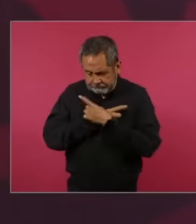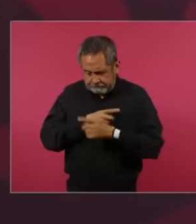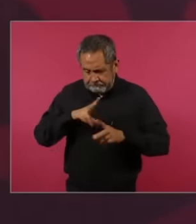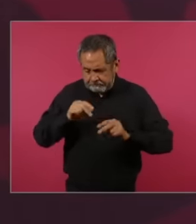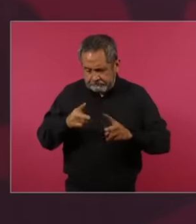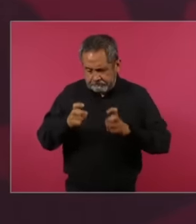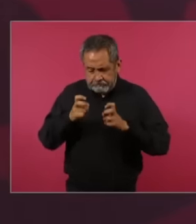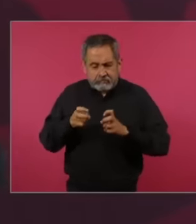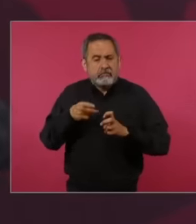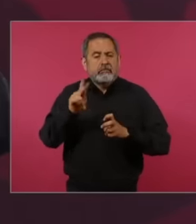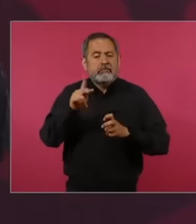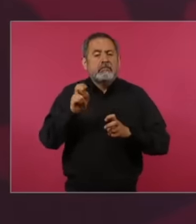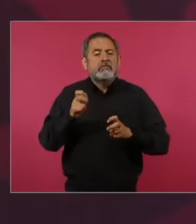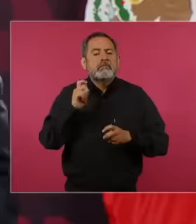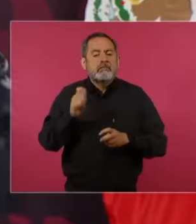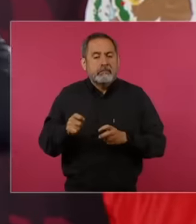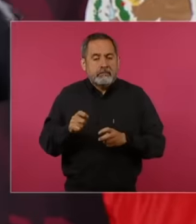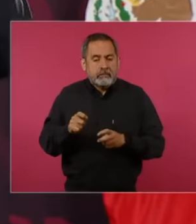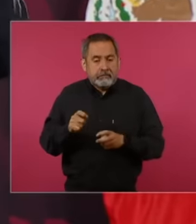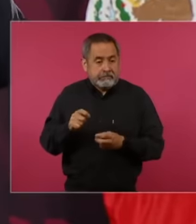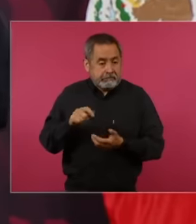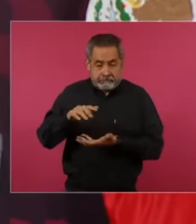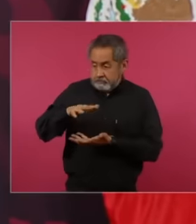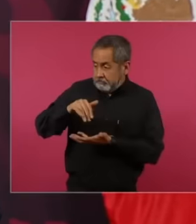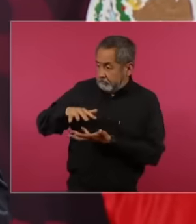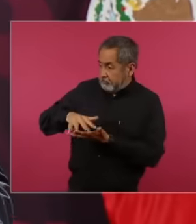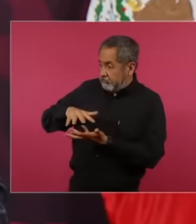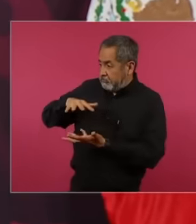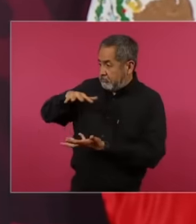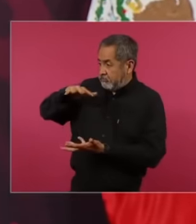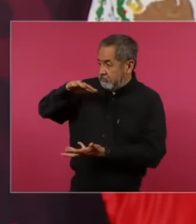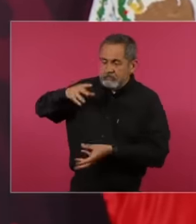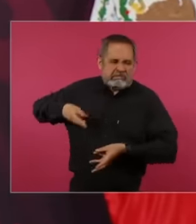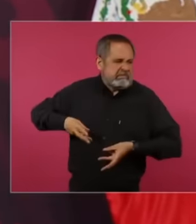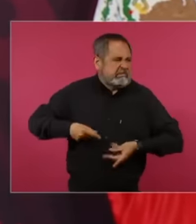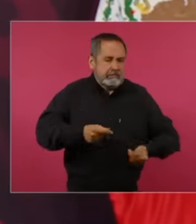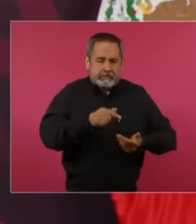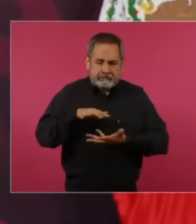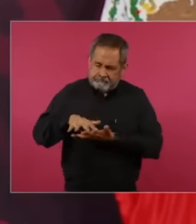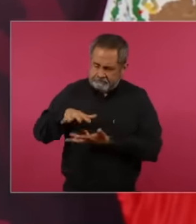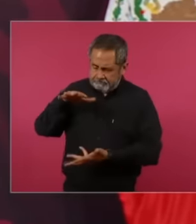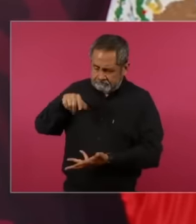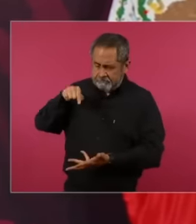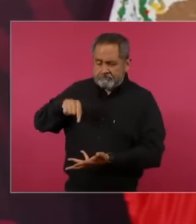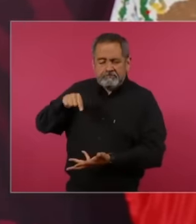es contar con la fuente de financiamiento